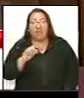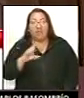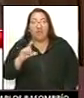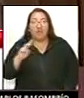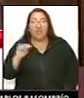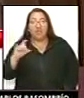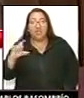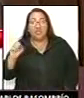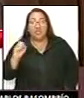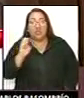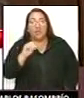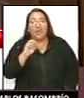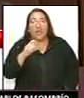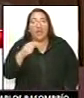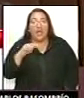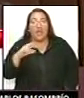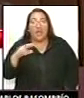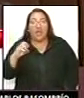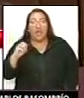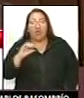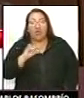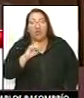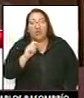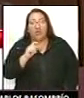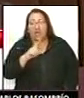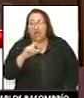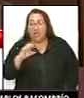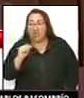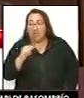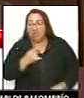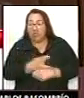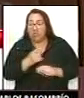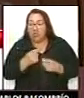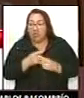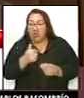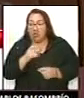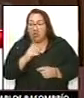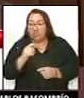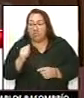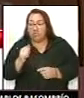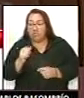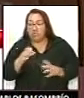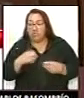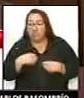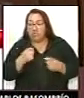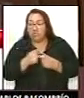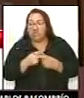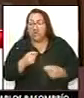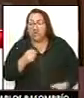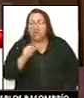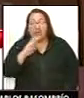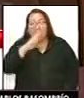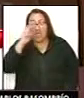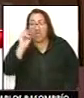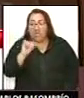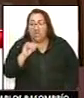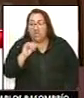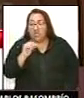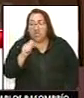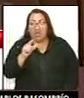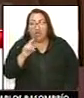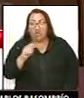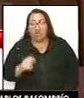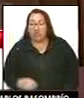Villavicencio, Melgarejo y Tacayamba. El voto en contra del congresista Costa y los votos en abstención de los congresistas Velázquez y